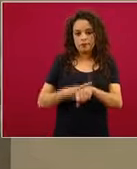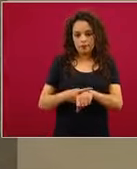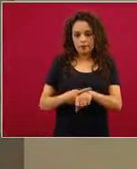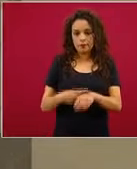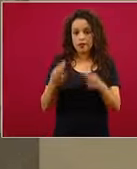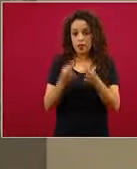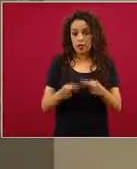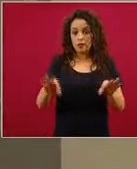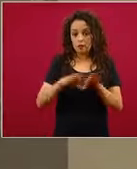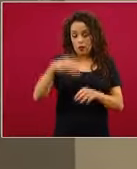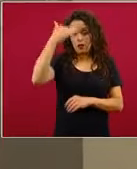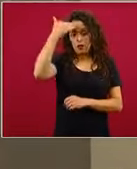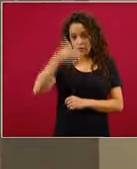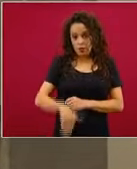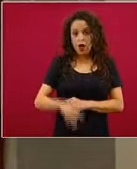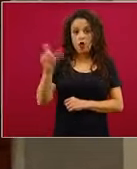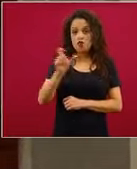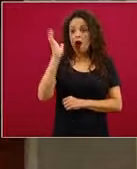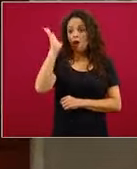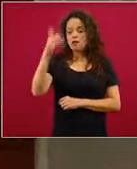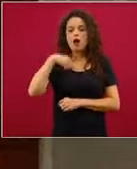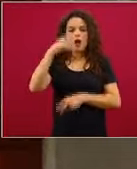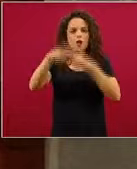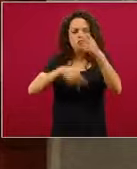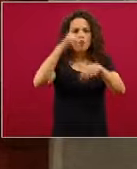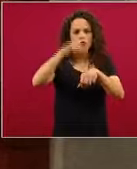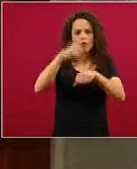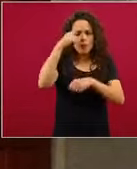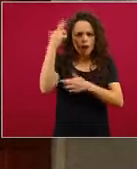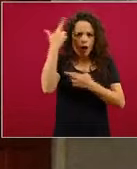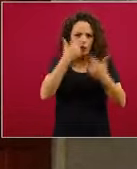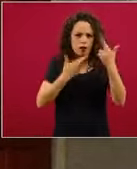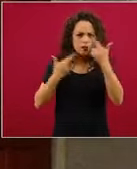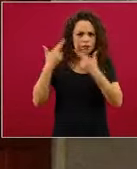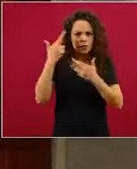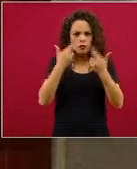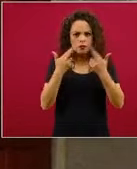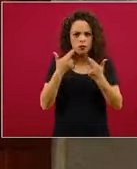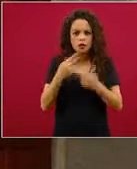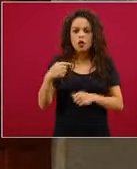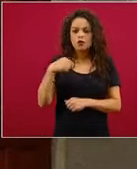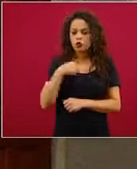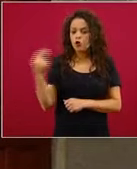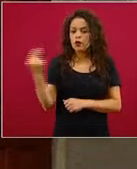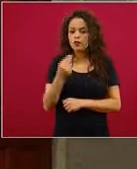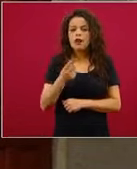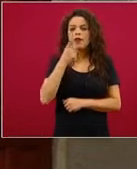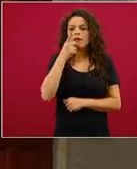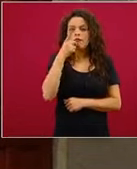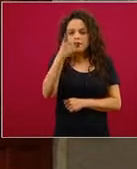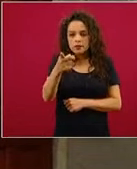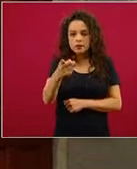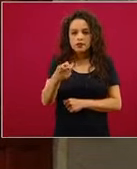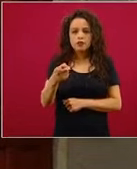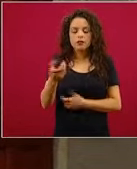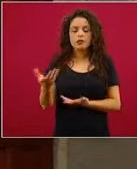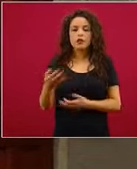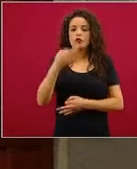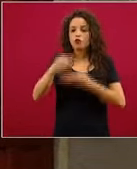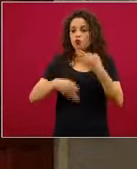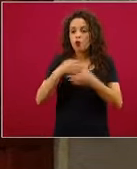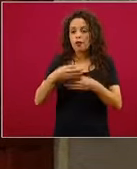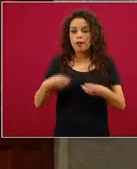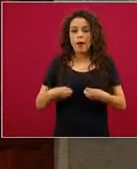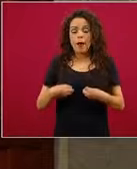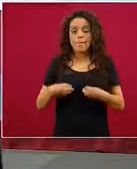una vez que yo voy al médico para que me diagnostique, es importante que yo le comparta todas esas personas que viven